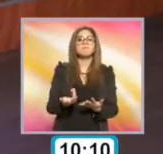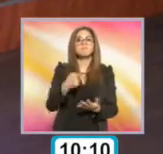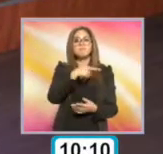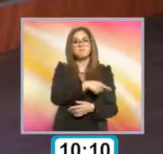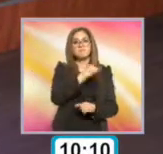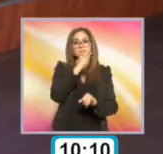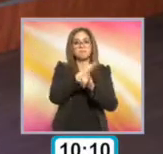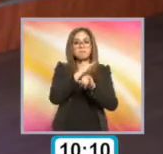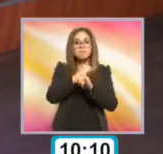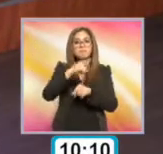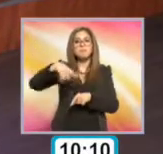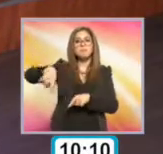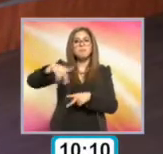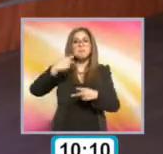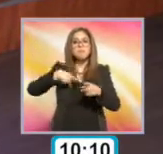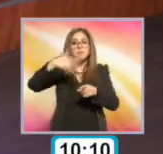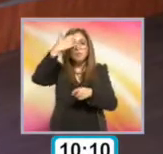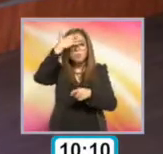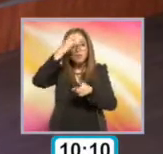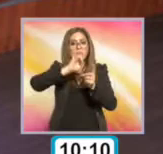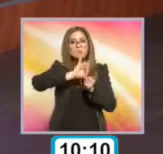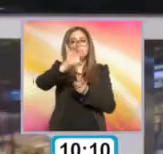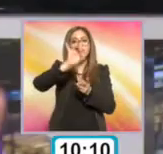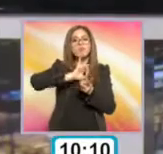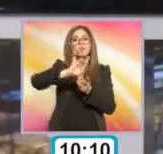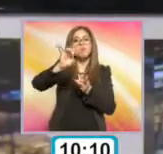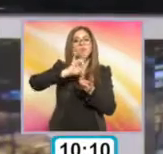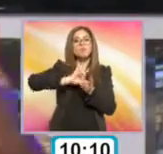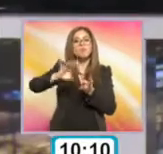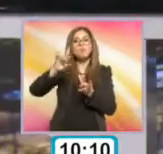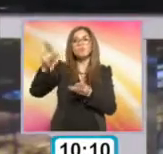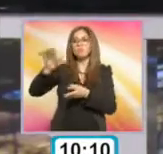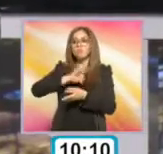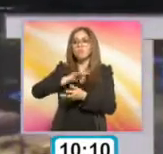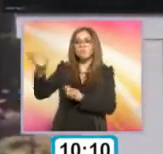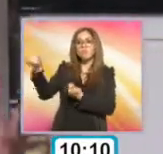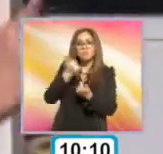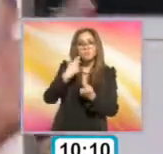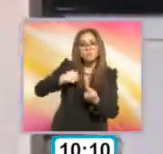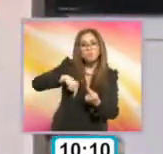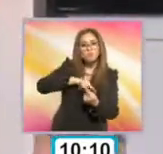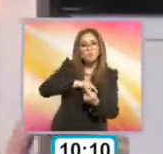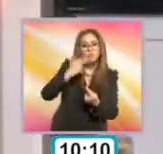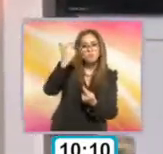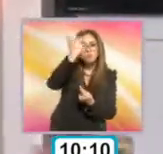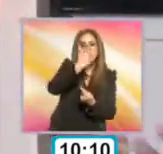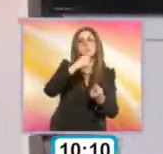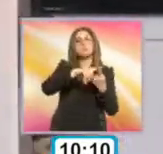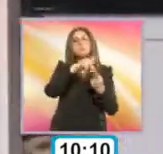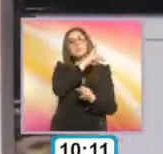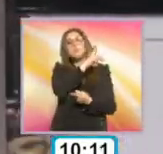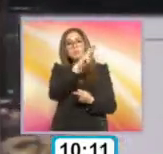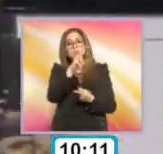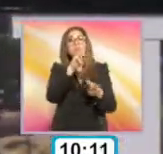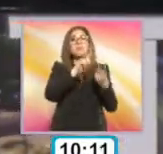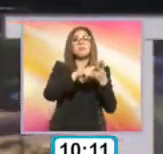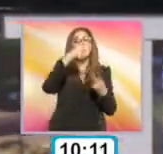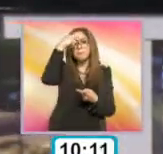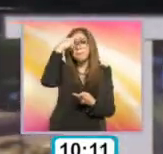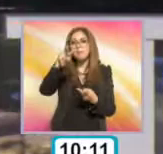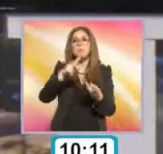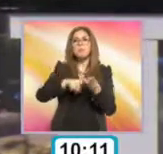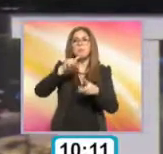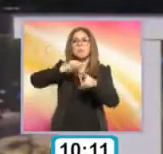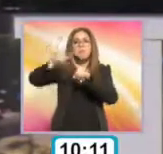mis plataformas, vamos a estar enviando comunicaciones para que envíen material y podamos ir evaluando, ya sea de Puerto Rico, de México, de cualquier lugar, y ver de qué